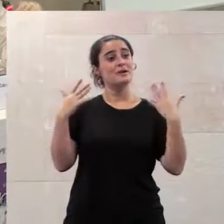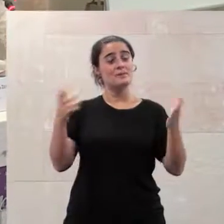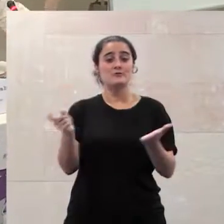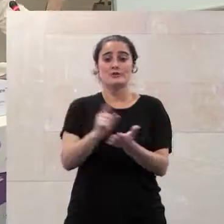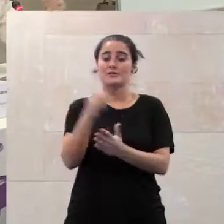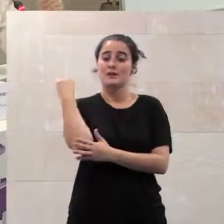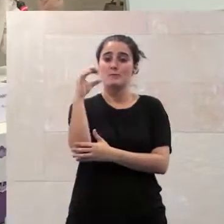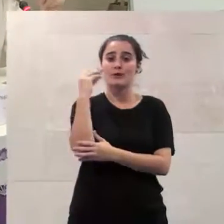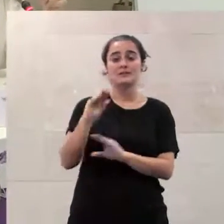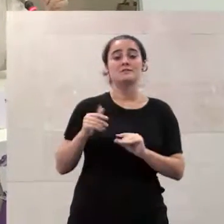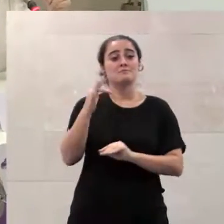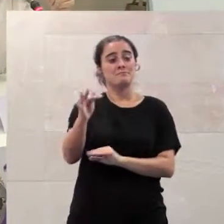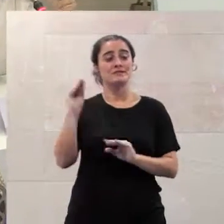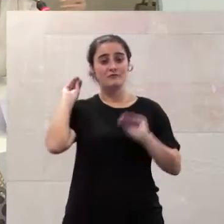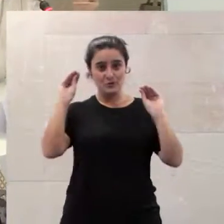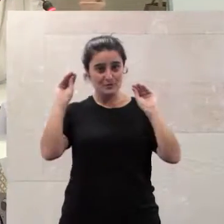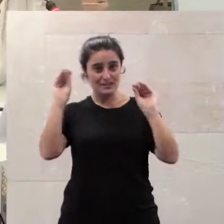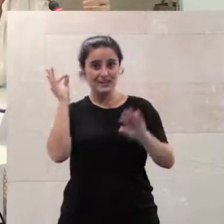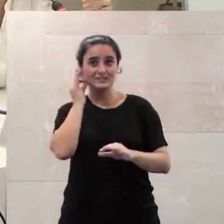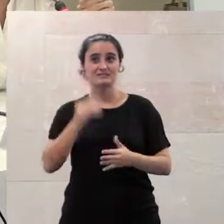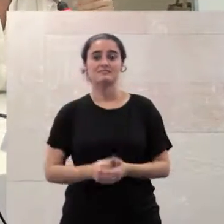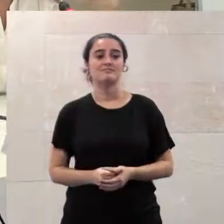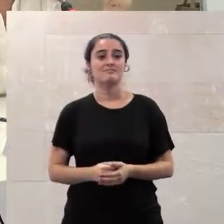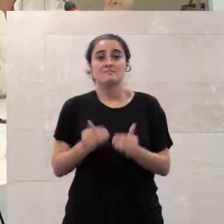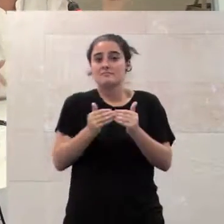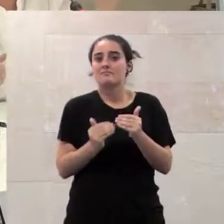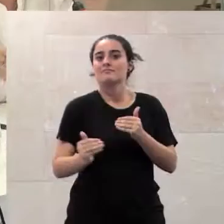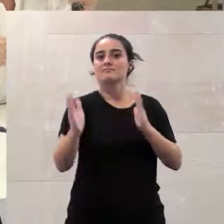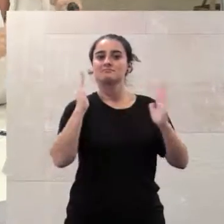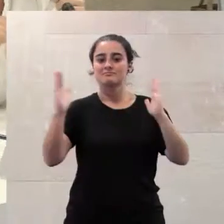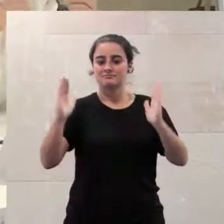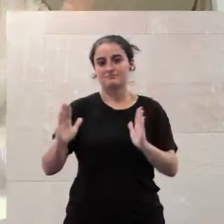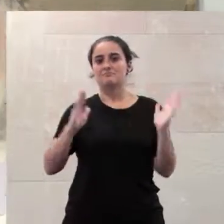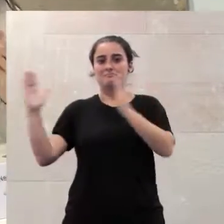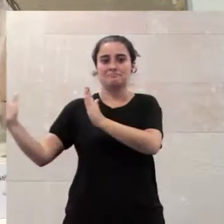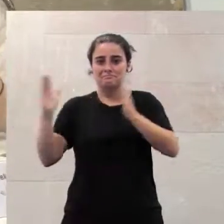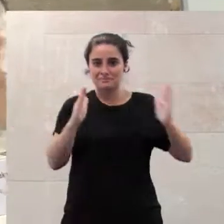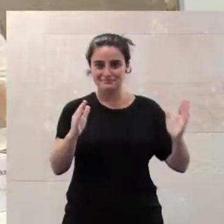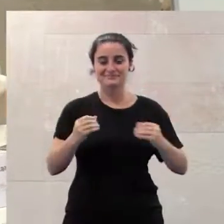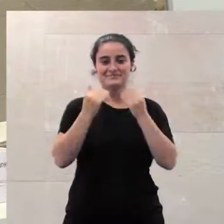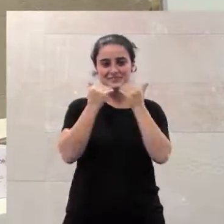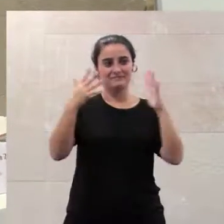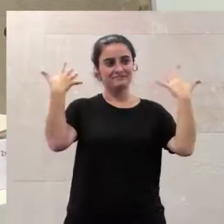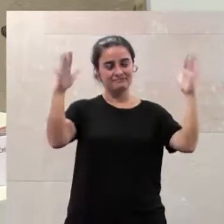gure izlariei eta gure formatzaileei, eta, bueno, urrengo atalera uste dut pasako garela.